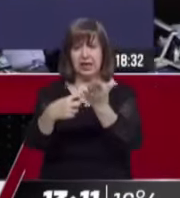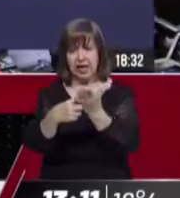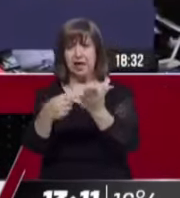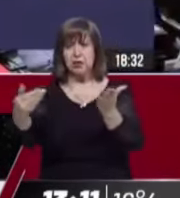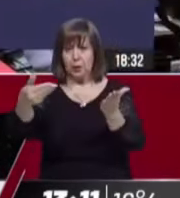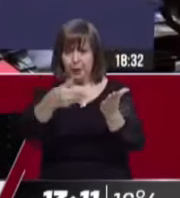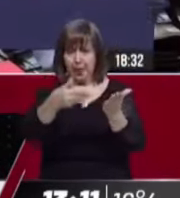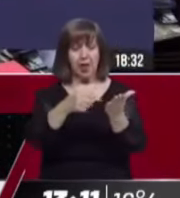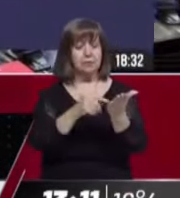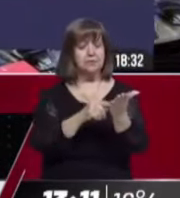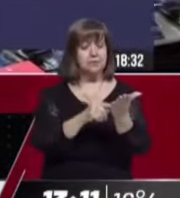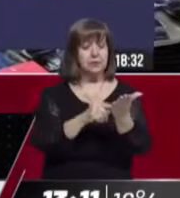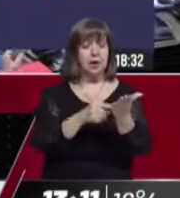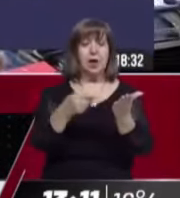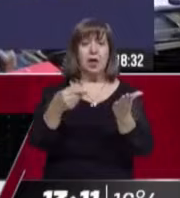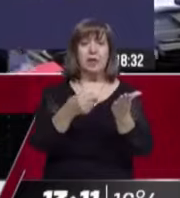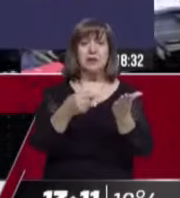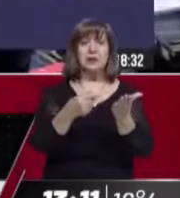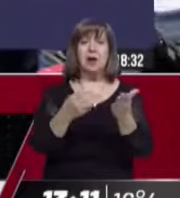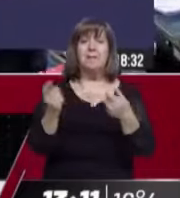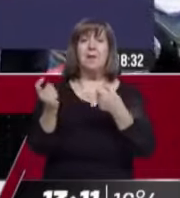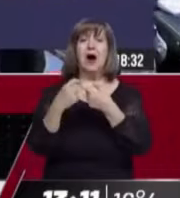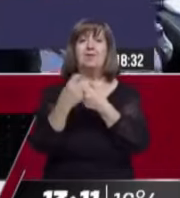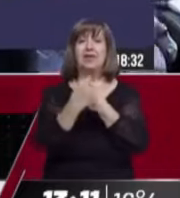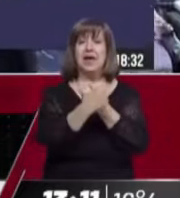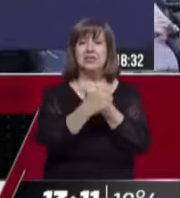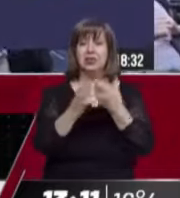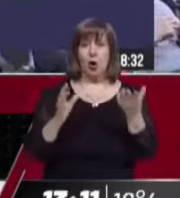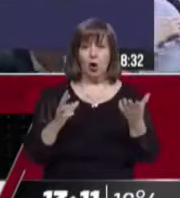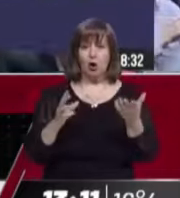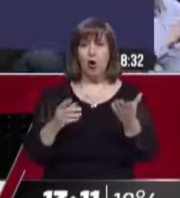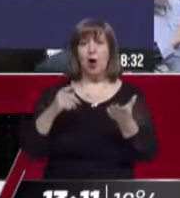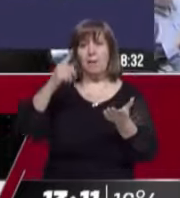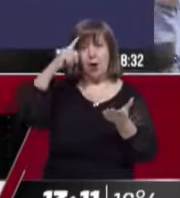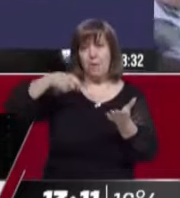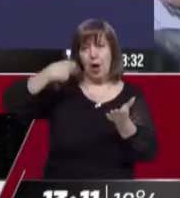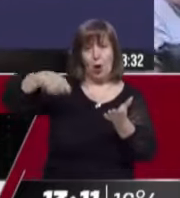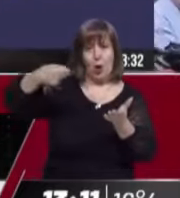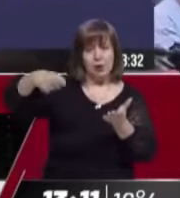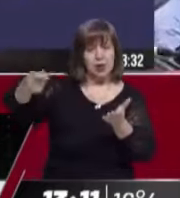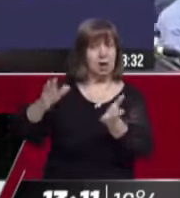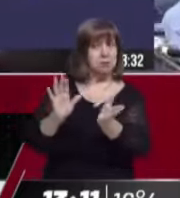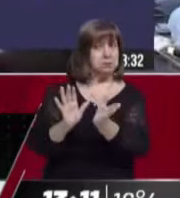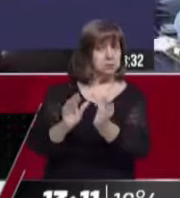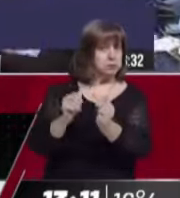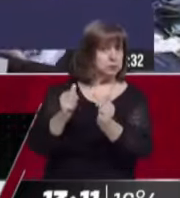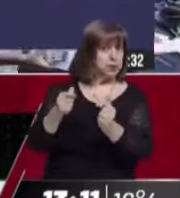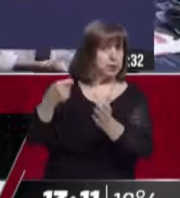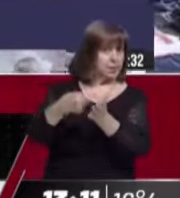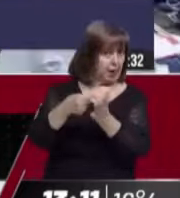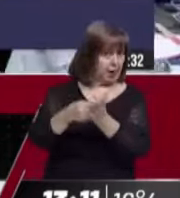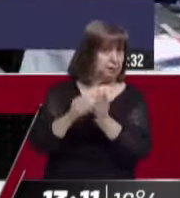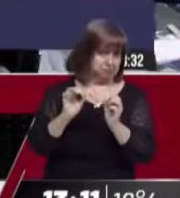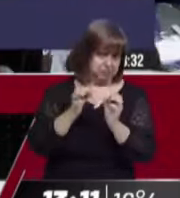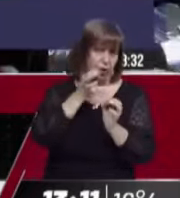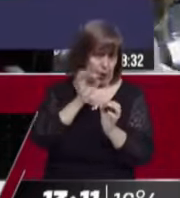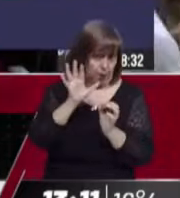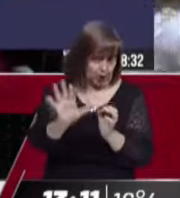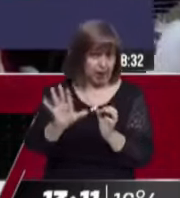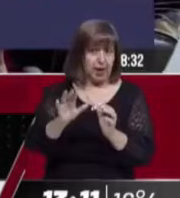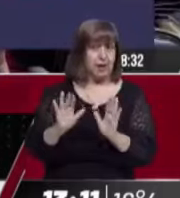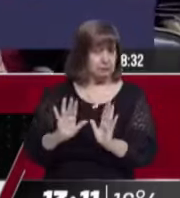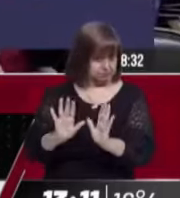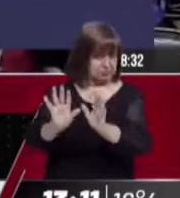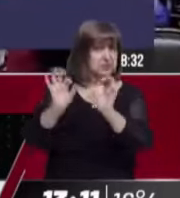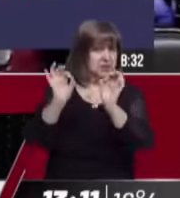gremios, que no le saque, de alguna manera, la afiliación compulsiva y que no le saque esa cuota que de manera compulsiva también se paga. Eso se lo da. Eso estaba en la ley de bases